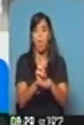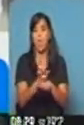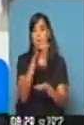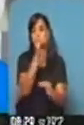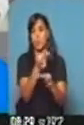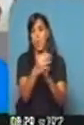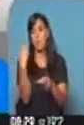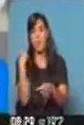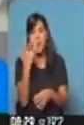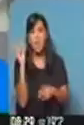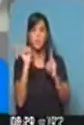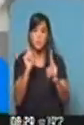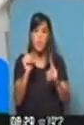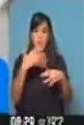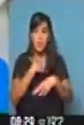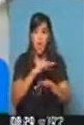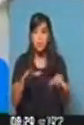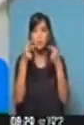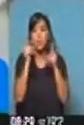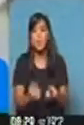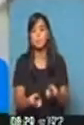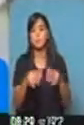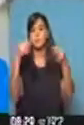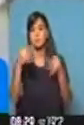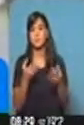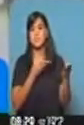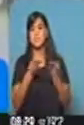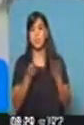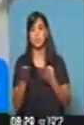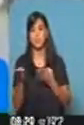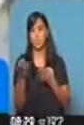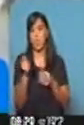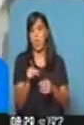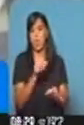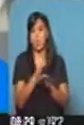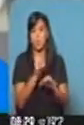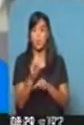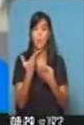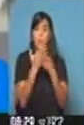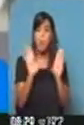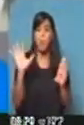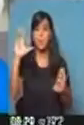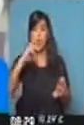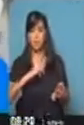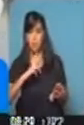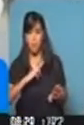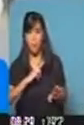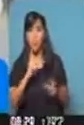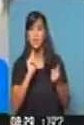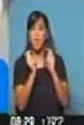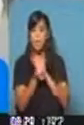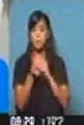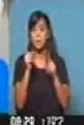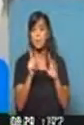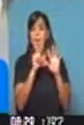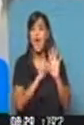en general a los docentes los alumnos y también asegurar la prestación del servicio educativo tanto en gestiones públicas como en privadas y la modificación del artículo